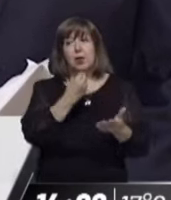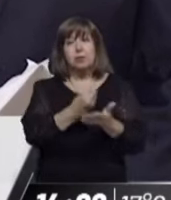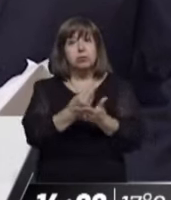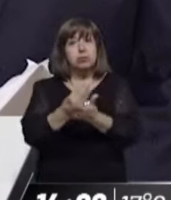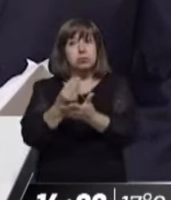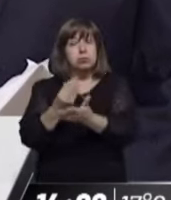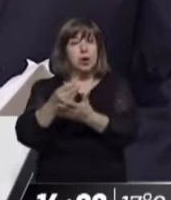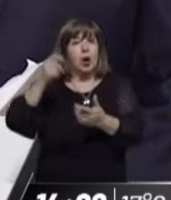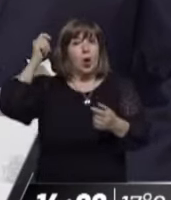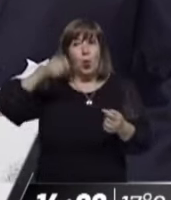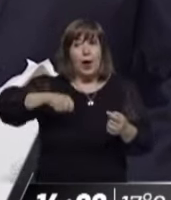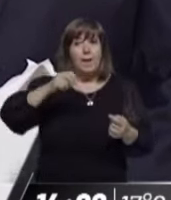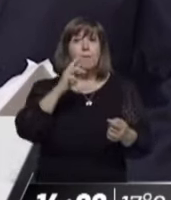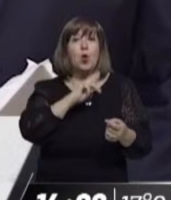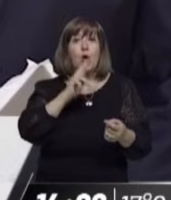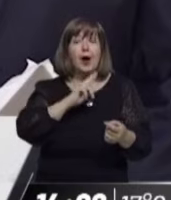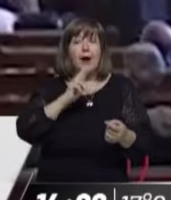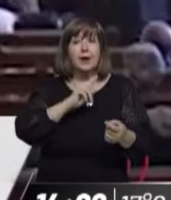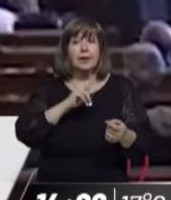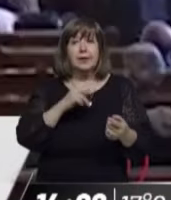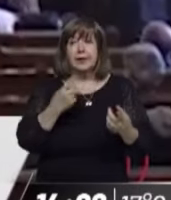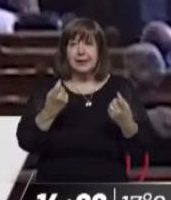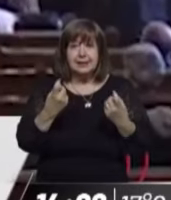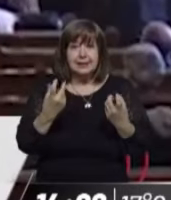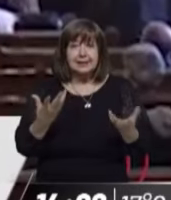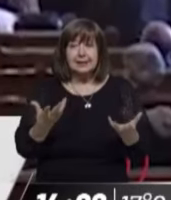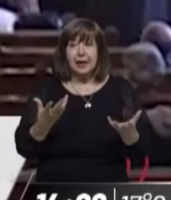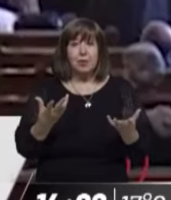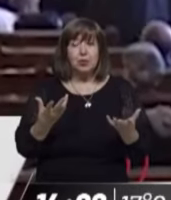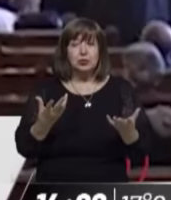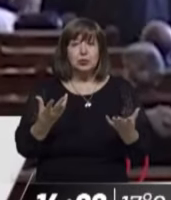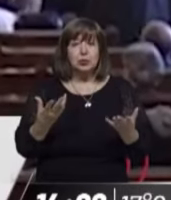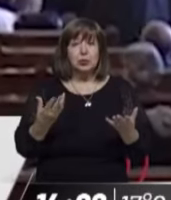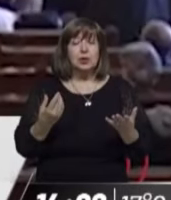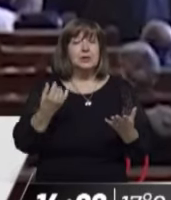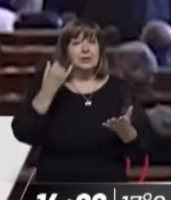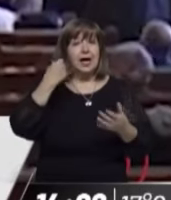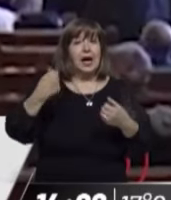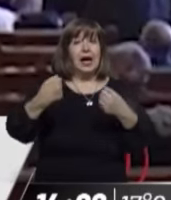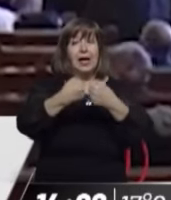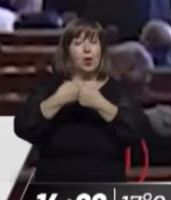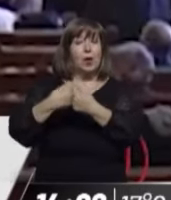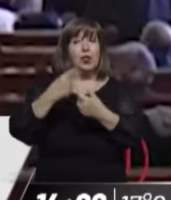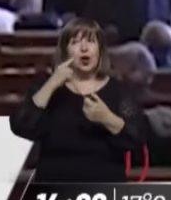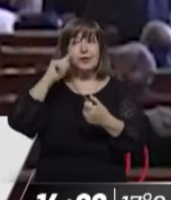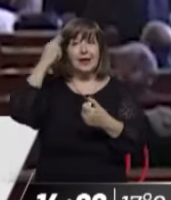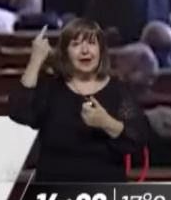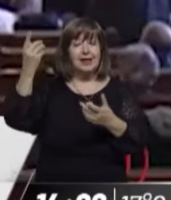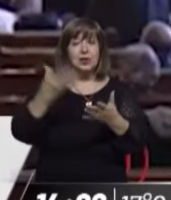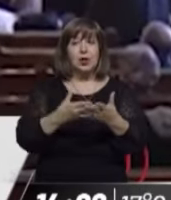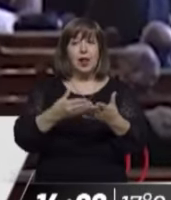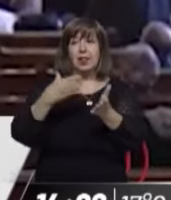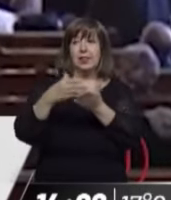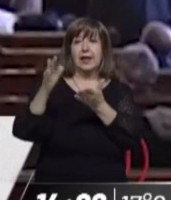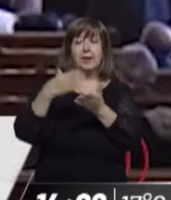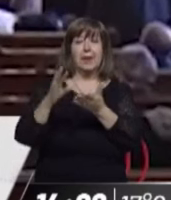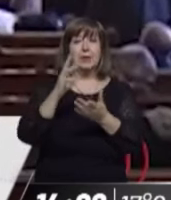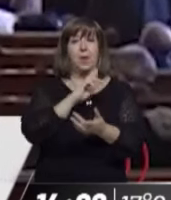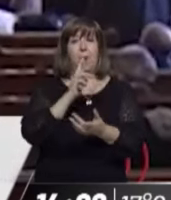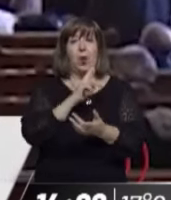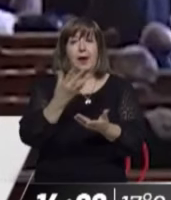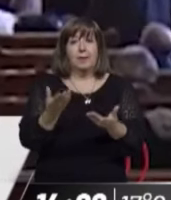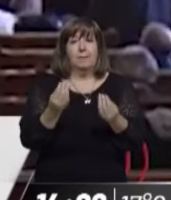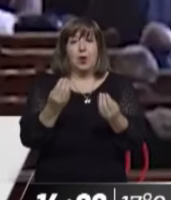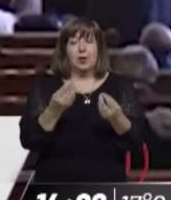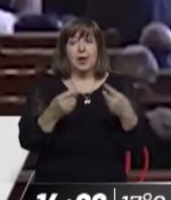están planteando justamente eso. Hay convenciones internacionales que ha firmado la Argentina por la no discriminación de ningún tipo contra la